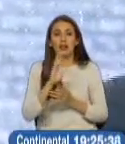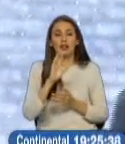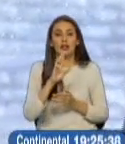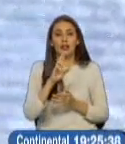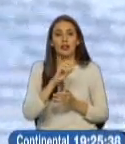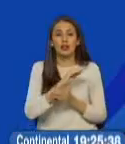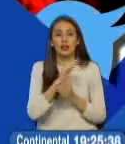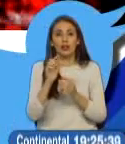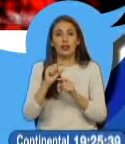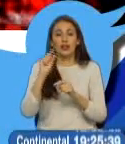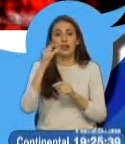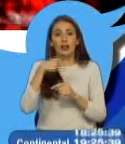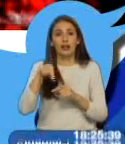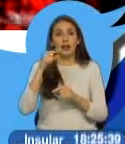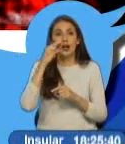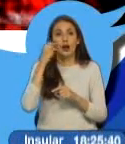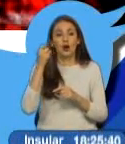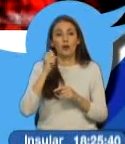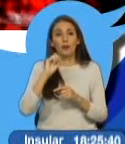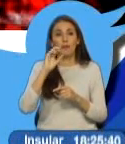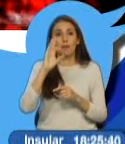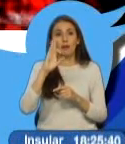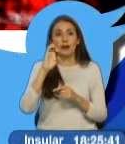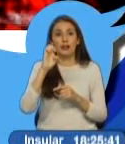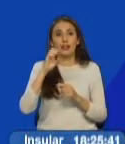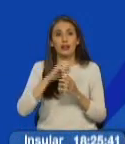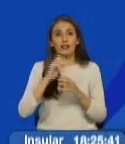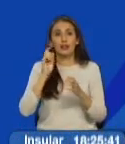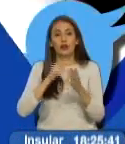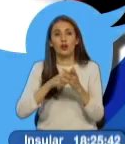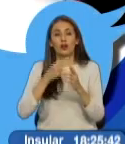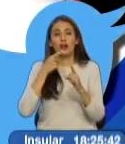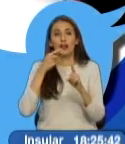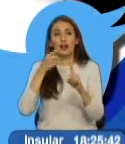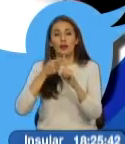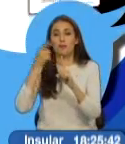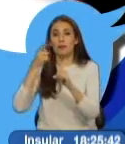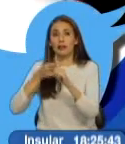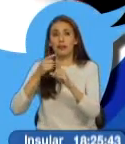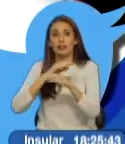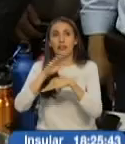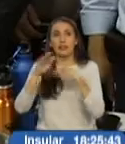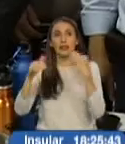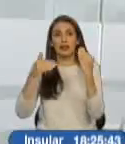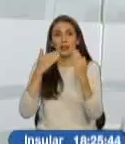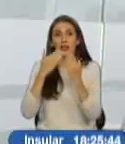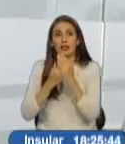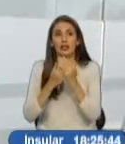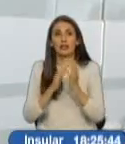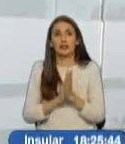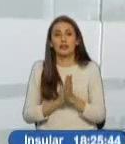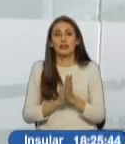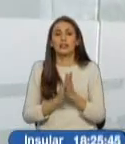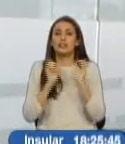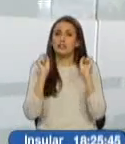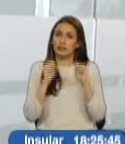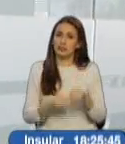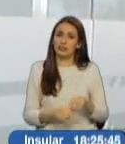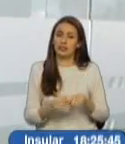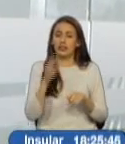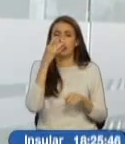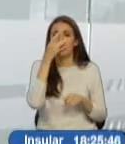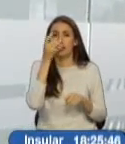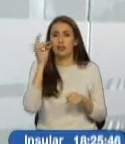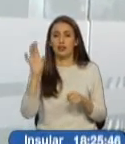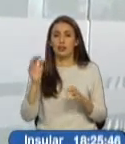que en la legislación actual ya existen normas, como el Código Penal, para denunciar agresiones o daño moral en este tipo de plataformas. Existen los delitos de odio que están